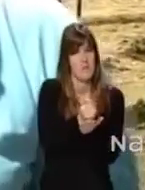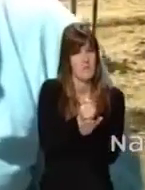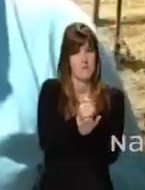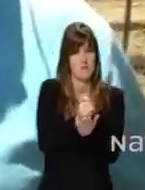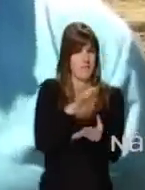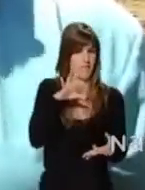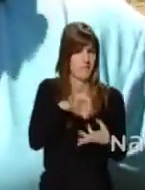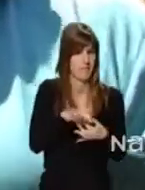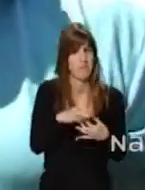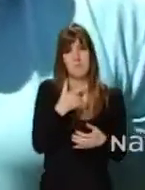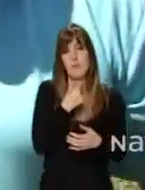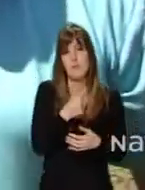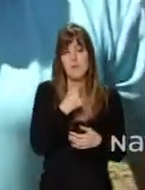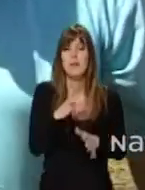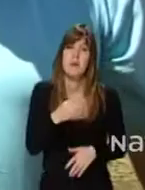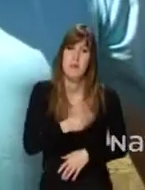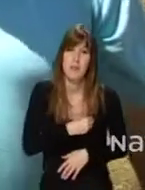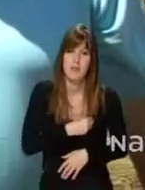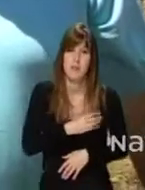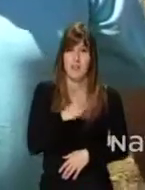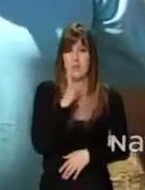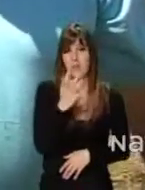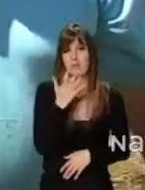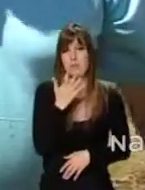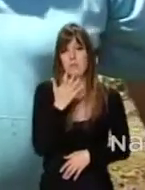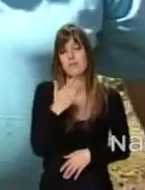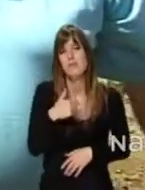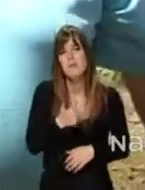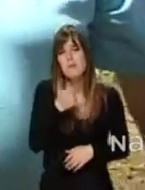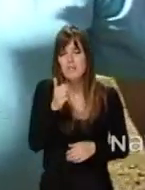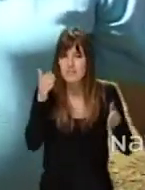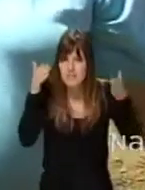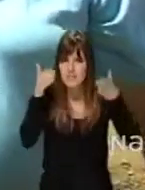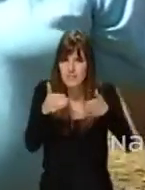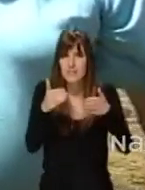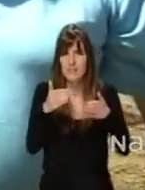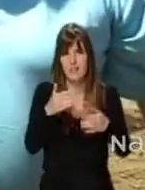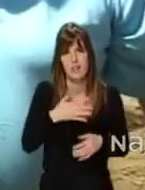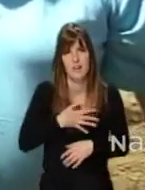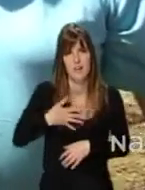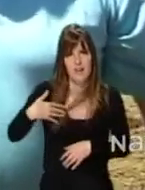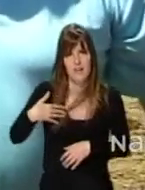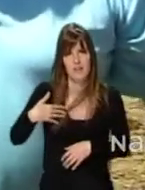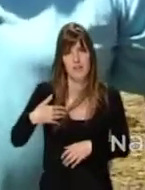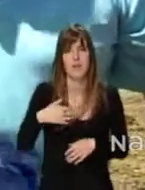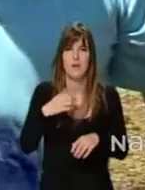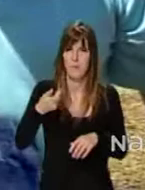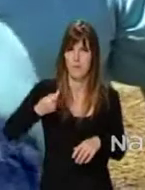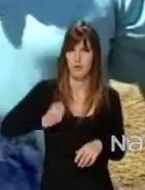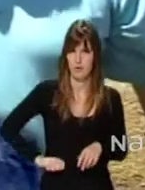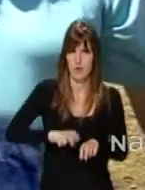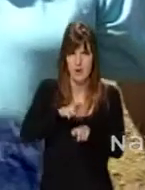gusta. Lo que la pena es que tengo que a lo mejor no me he podido dedicar más íntegramente en el campo, ¿no?